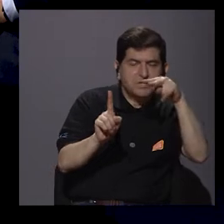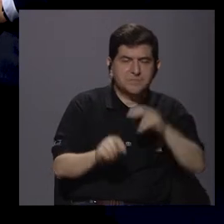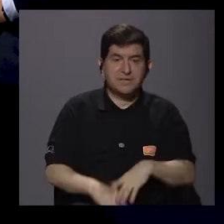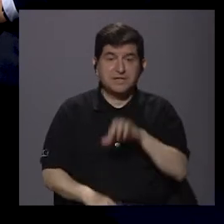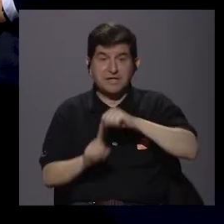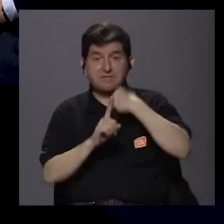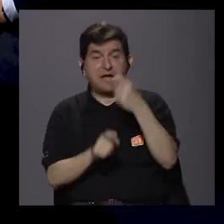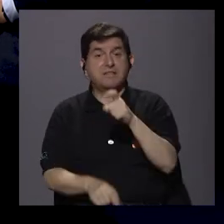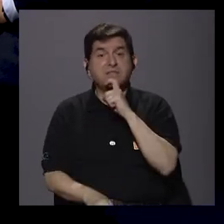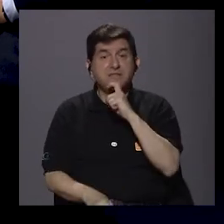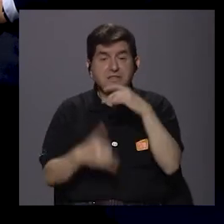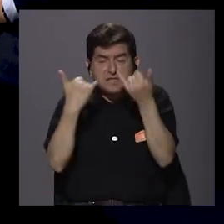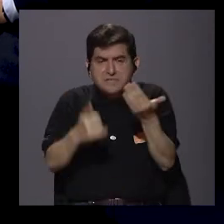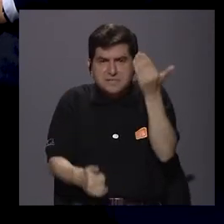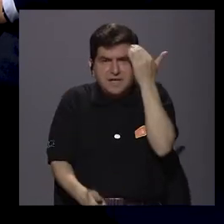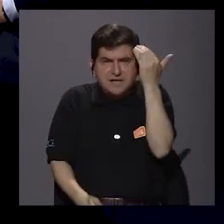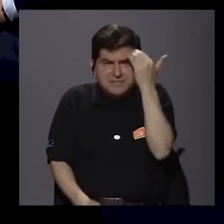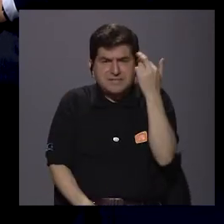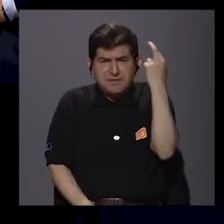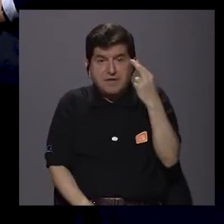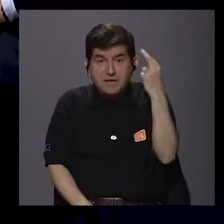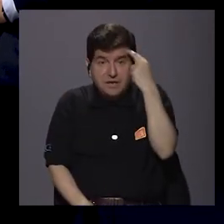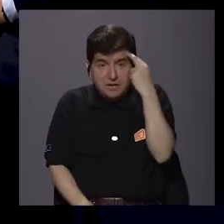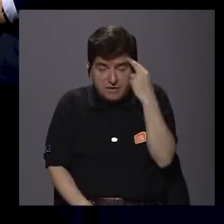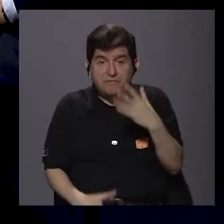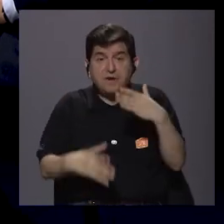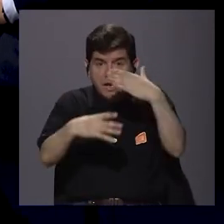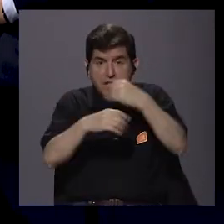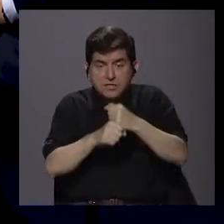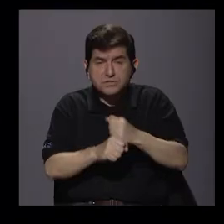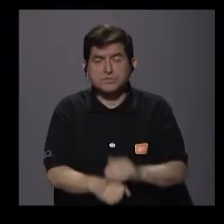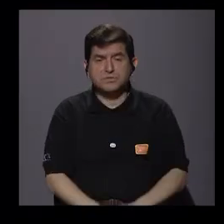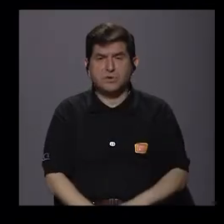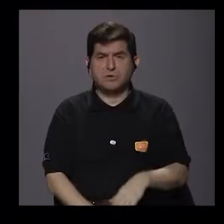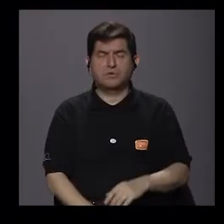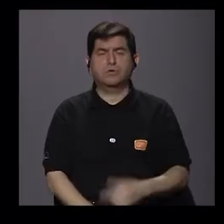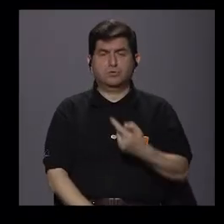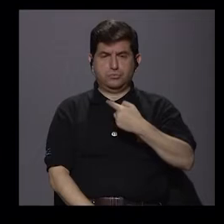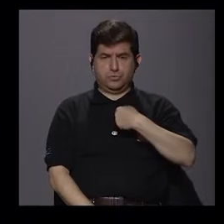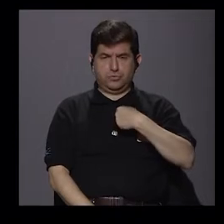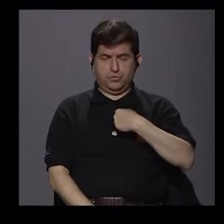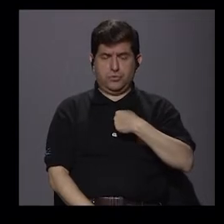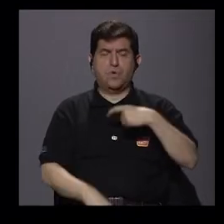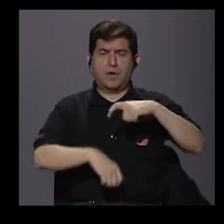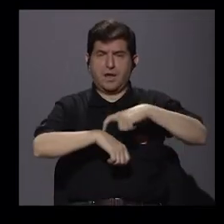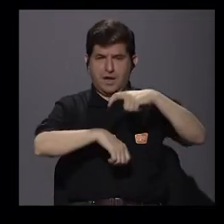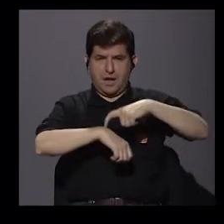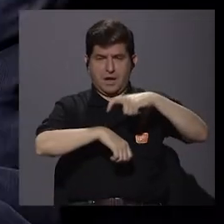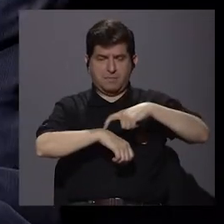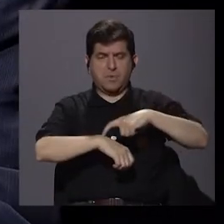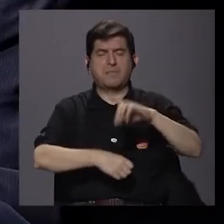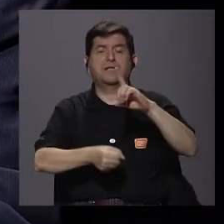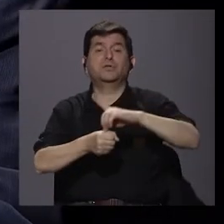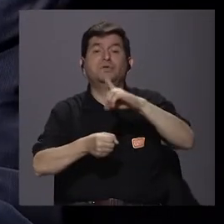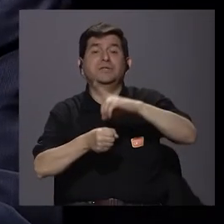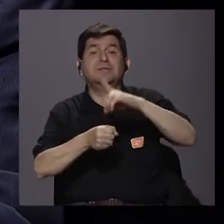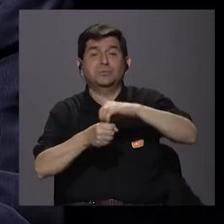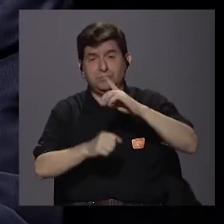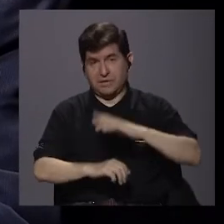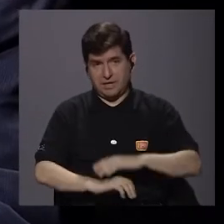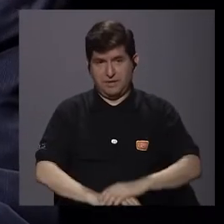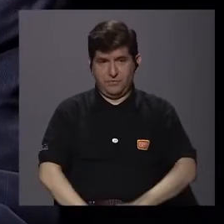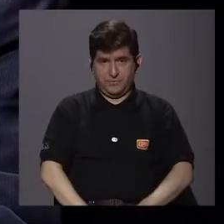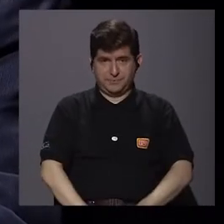es ver ya permitía que se reflexionará en torno a cuáles eran los vuelos cuando yo era solucionarlo pues cuando yo era